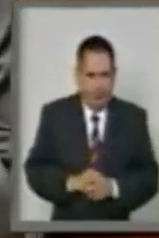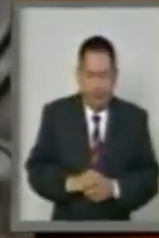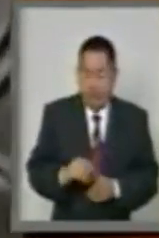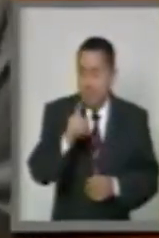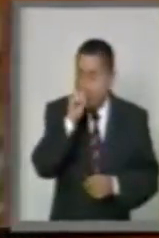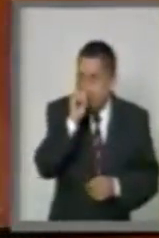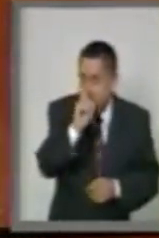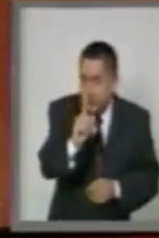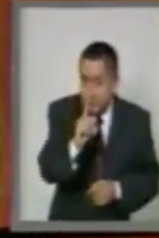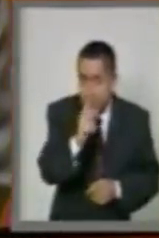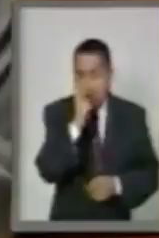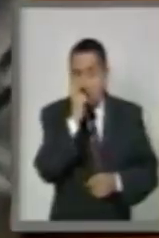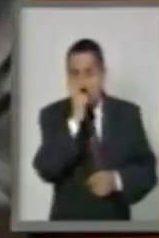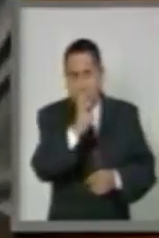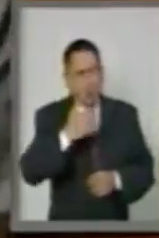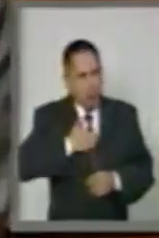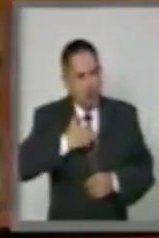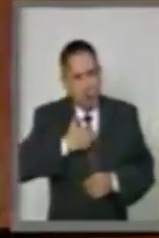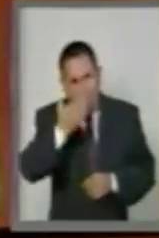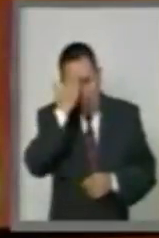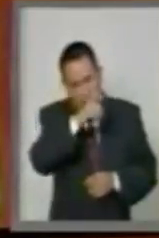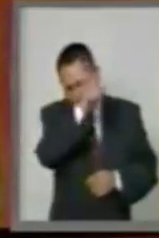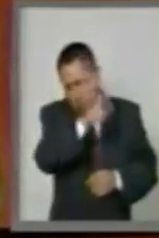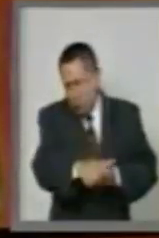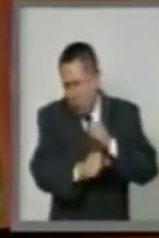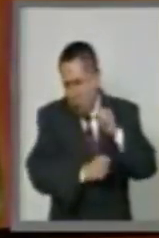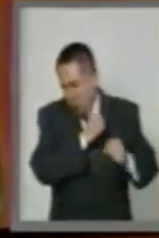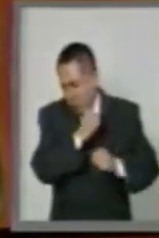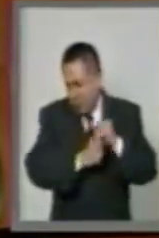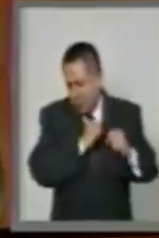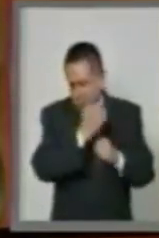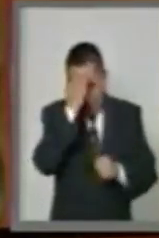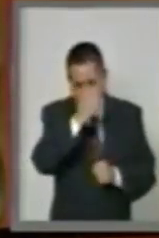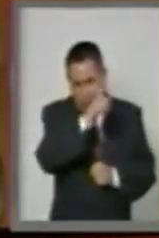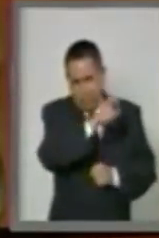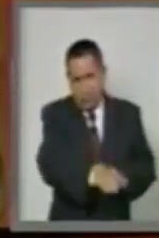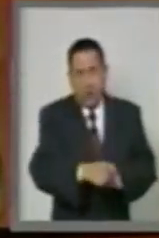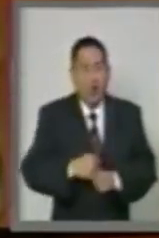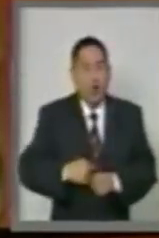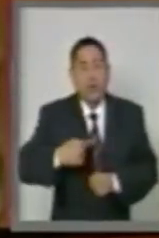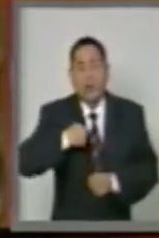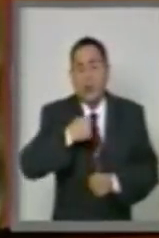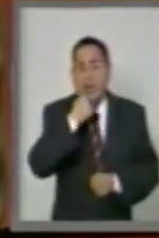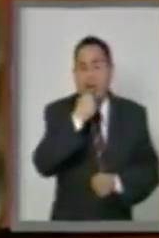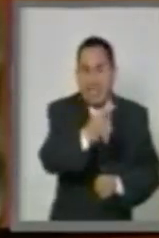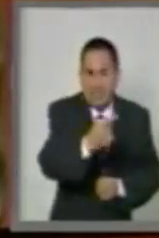que, precisamente porque lo conozco yo de muchos años, yo le diría,